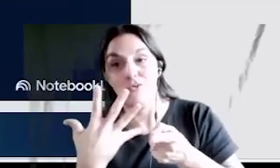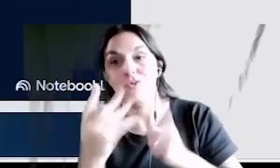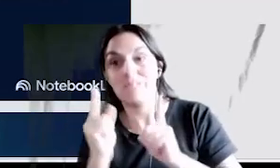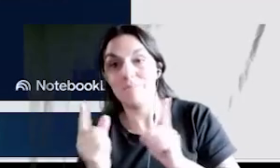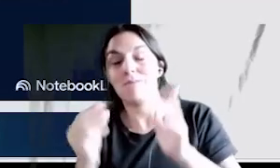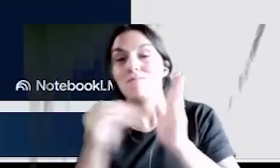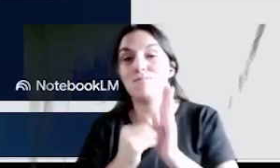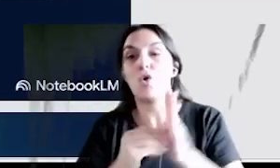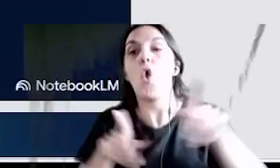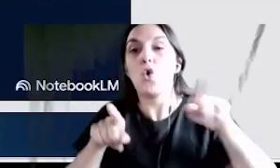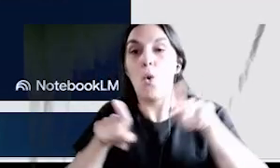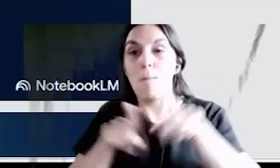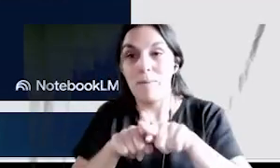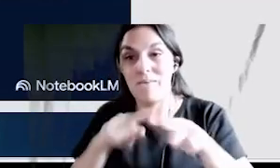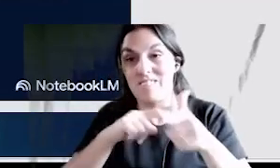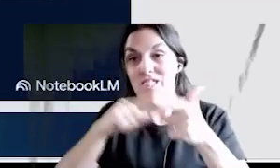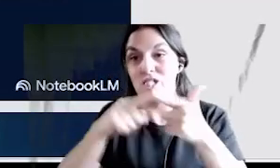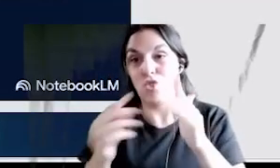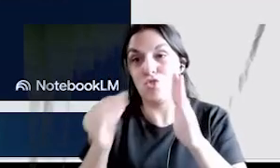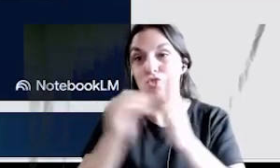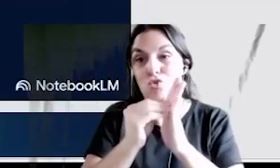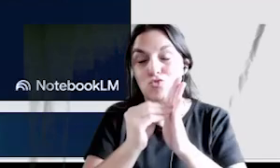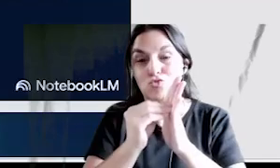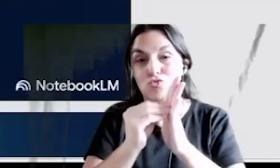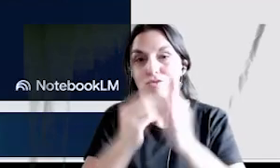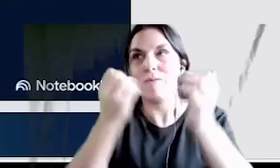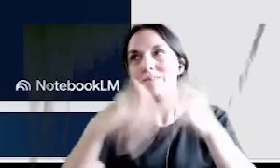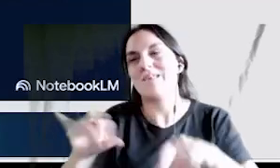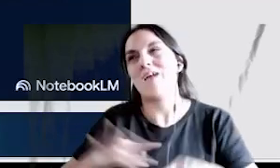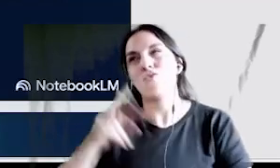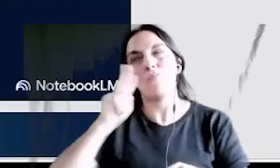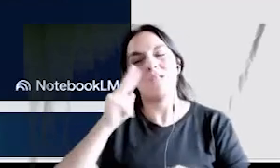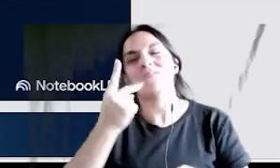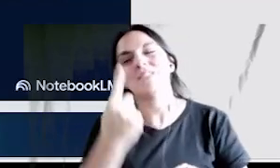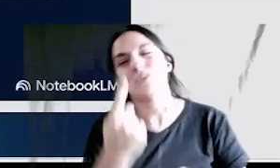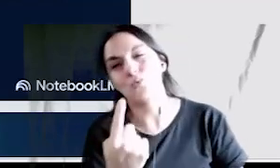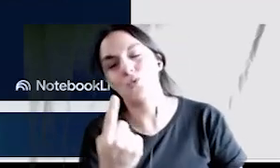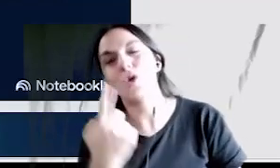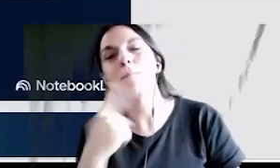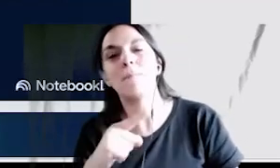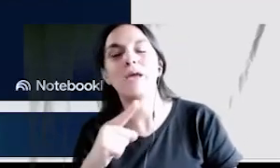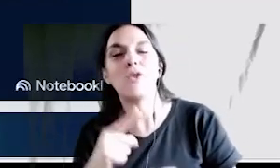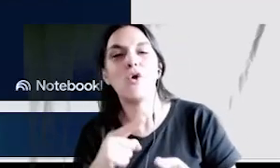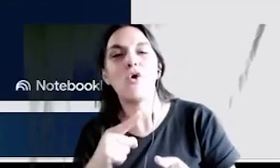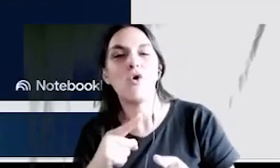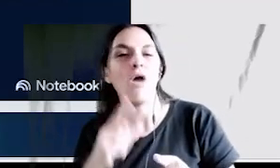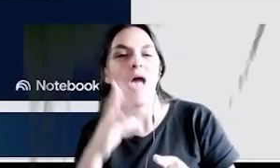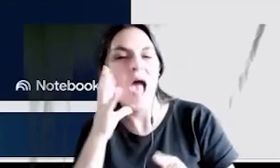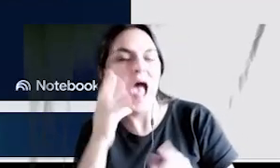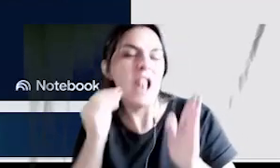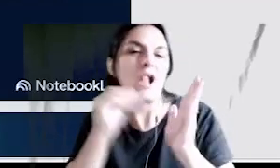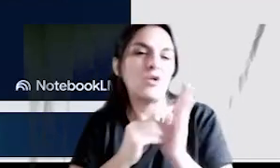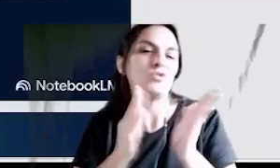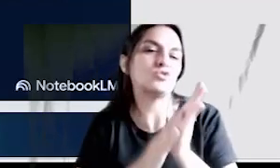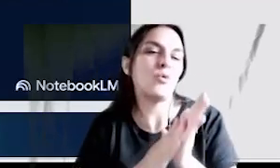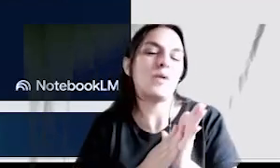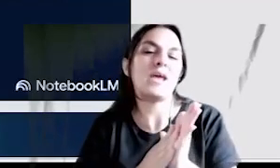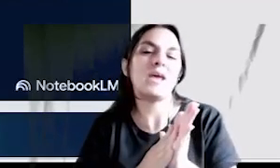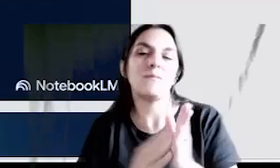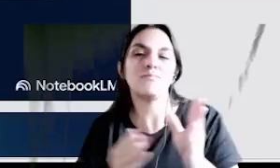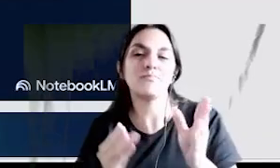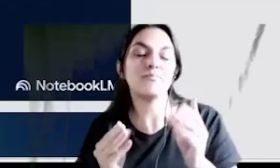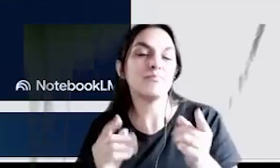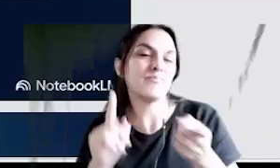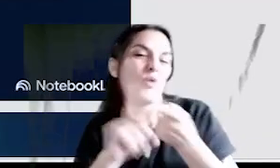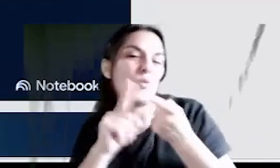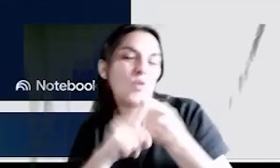al conviviente. En realidad lo agregó desde el año 2021, pero se hizo una aclaración respecto a lo que es la unión convivencial,